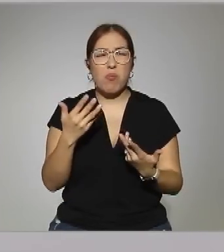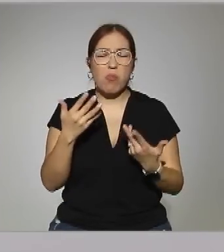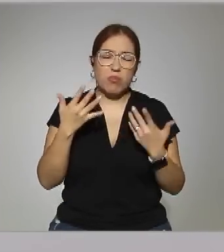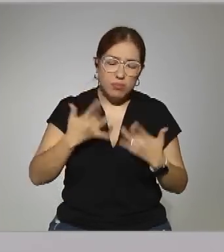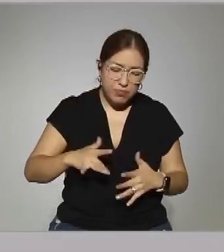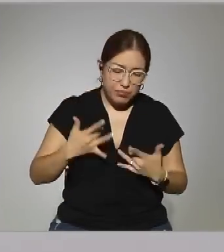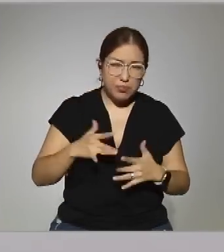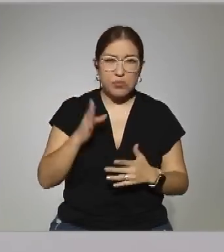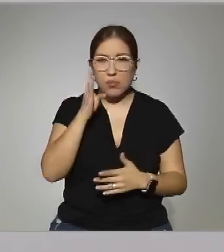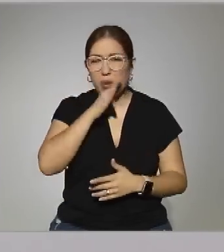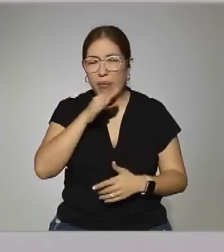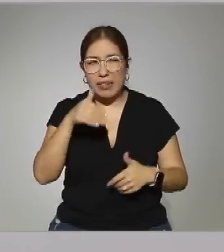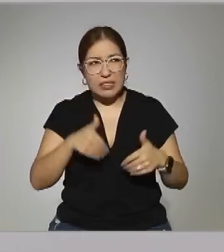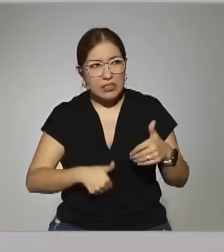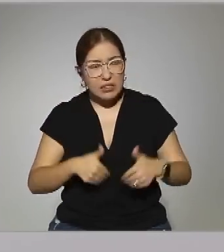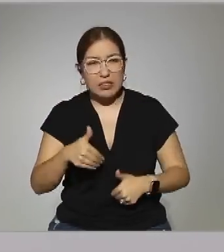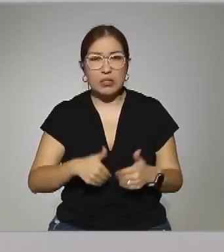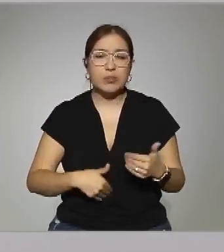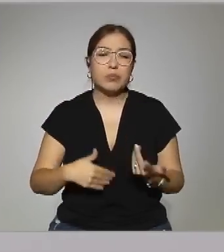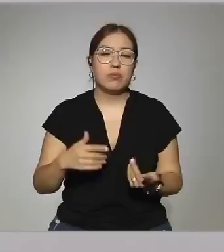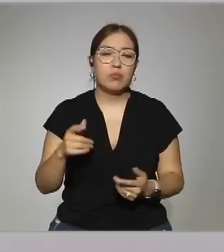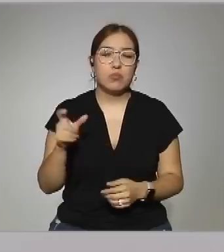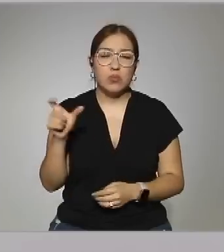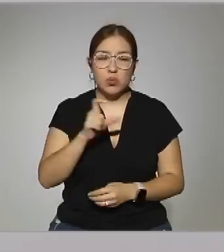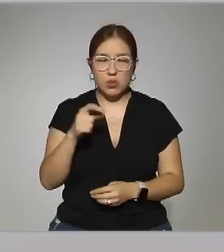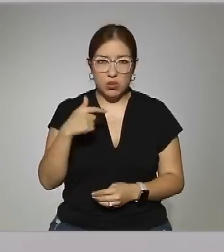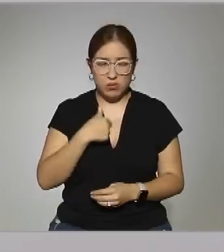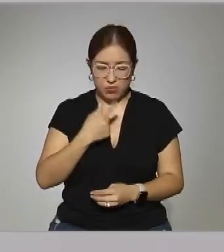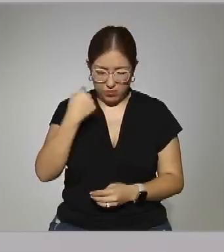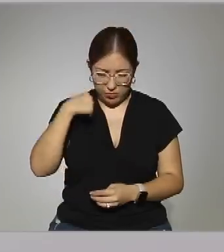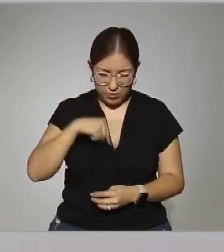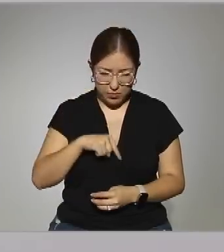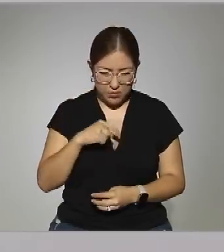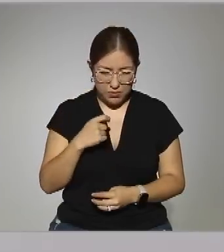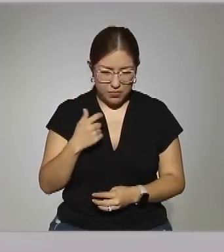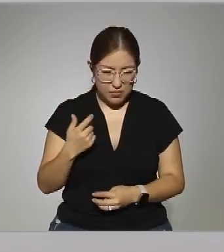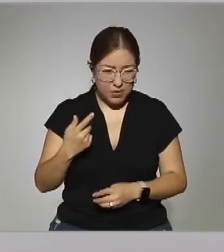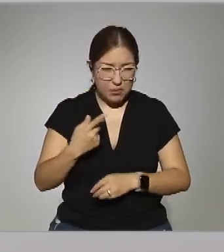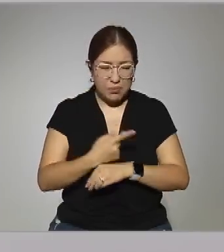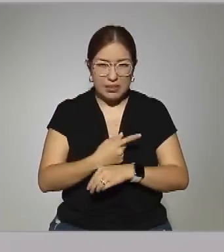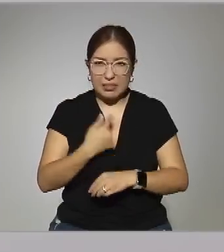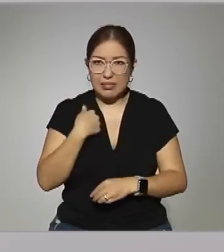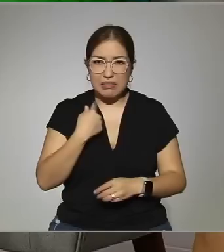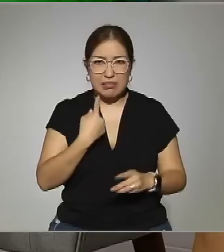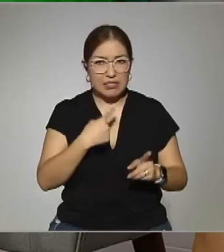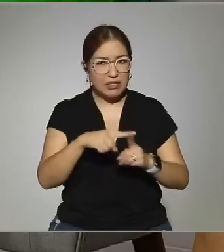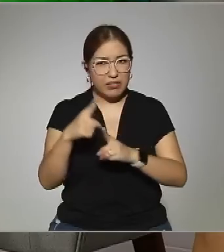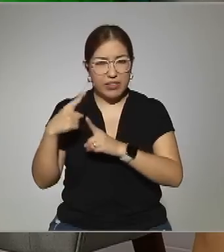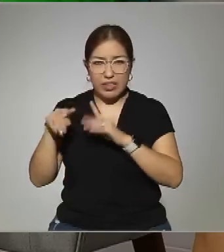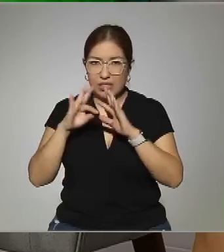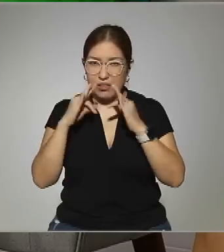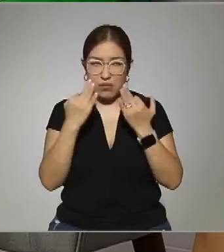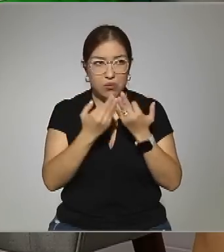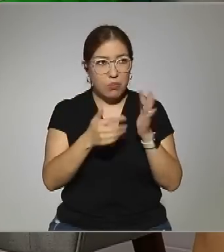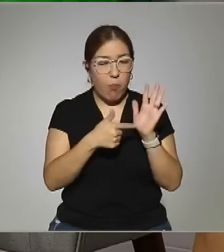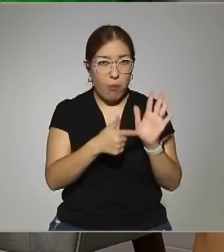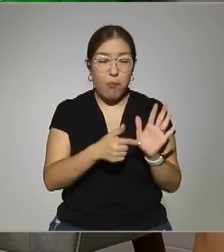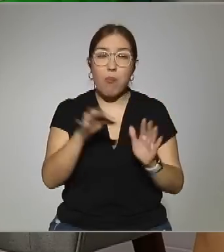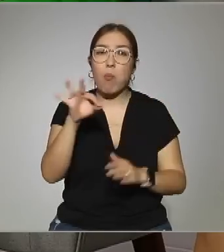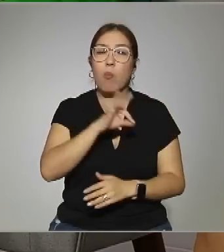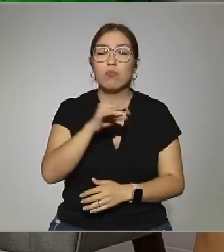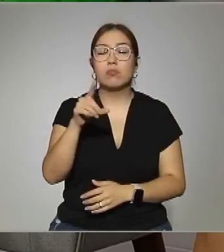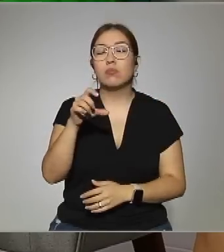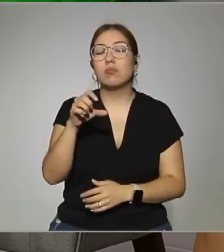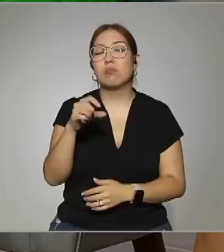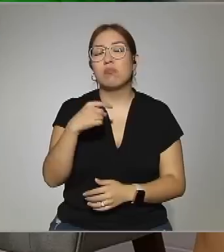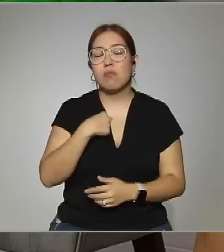muy difícil no detectar cuando algo verdaderamente está pasando porque se puede manifestar de diferentes maneras, ¿no? Ya sea